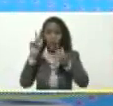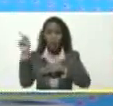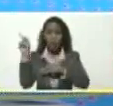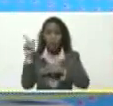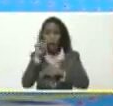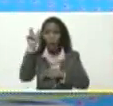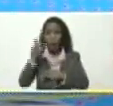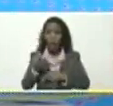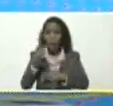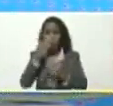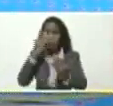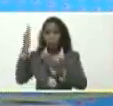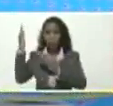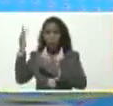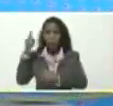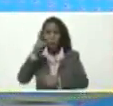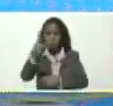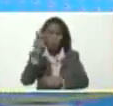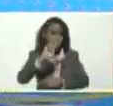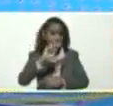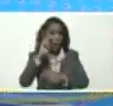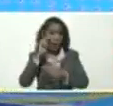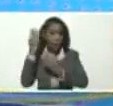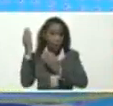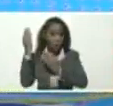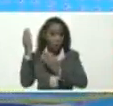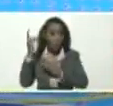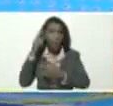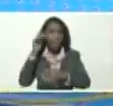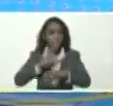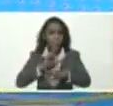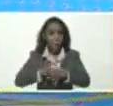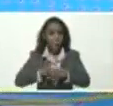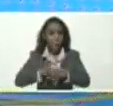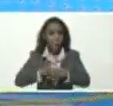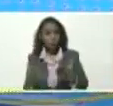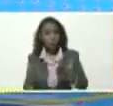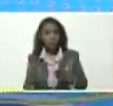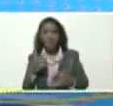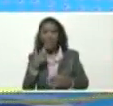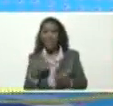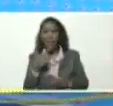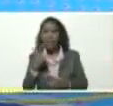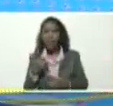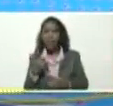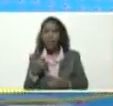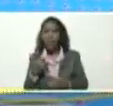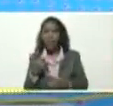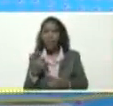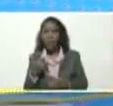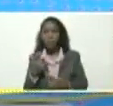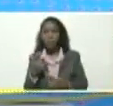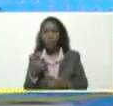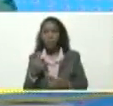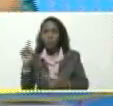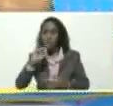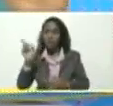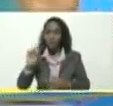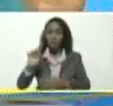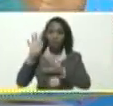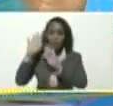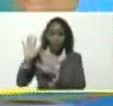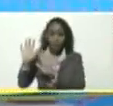Ceballos. Si usted no la ha visto, para que la vea. ¿Qué dice este? No, no, ya